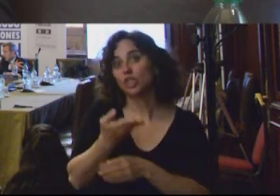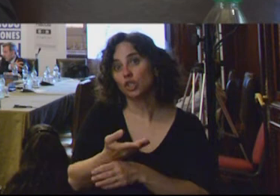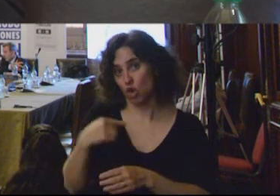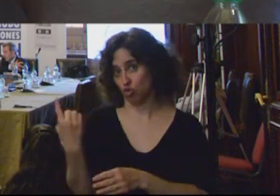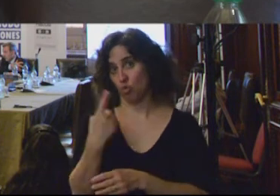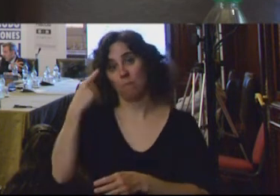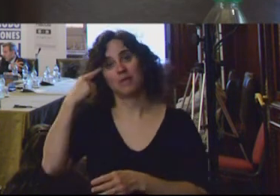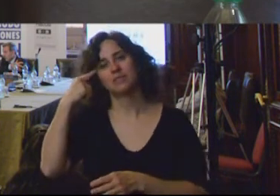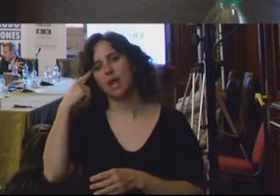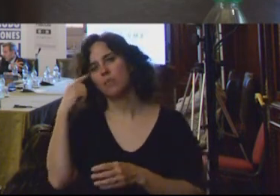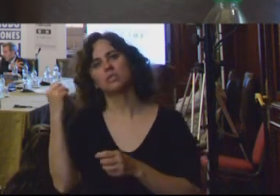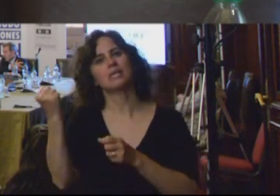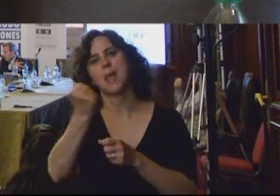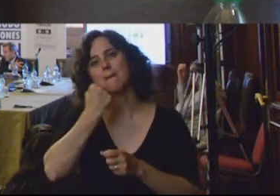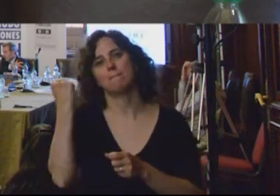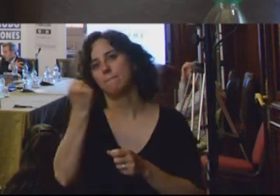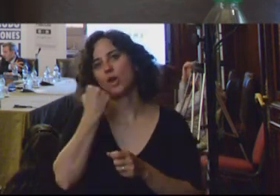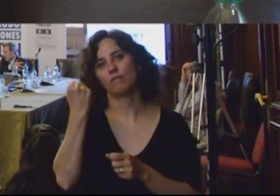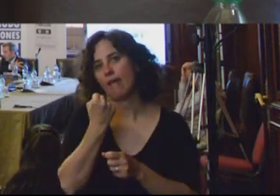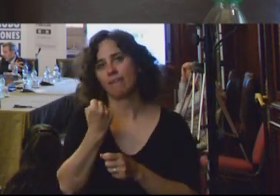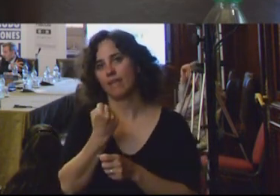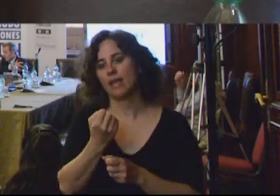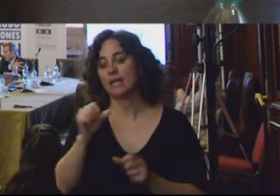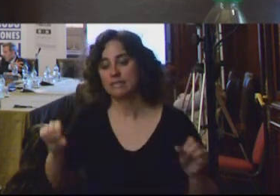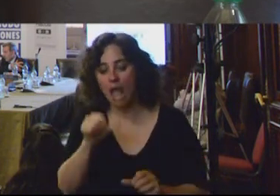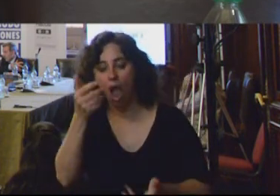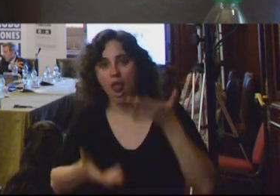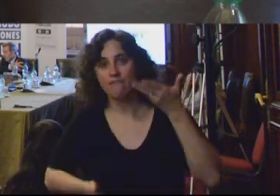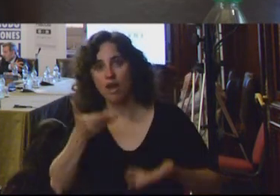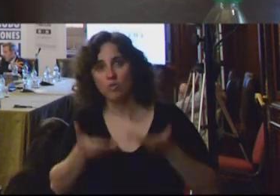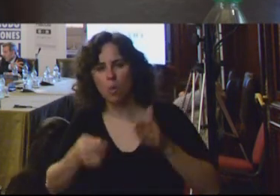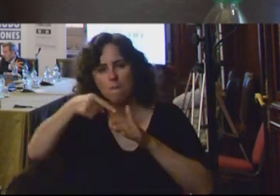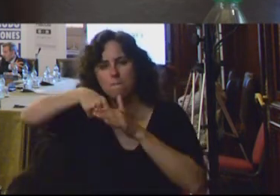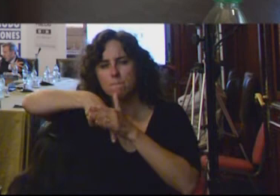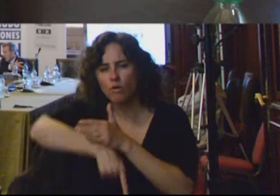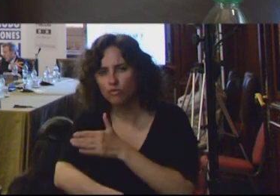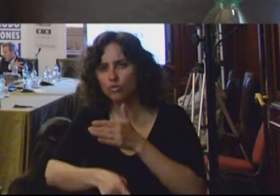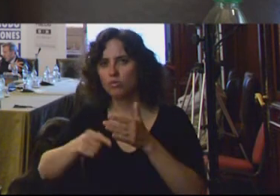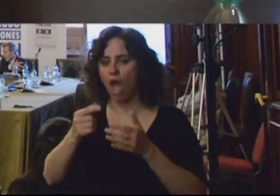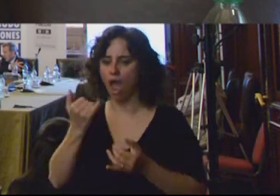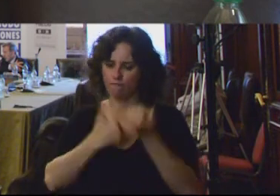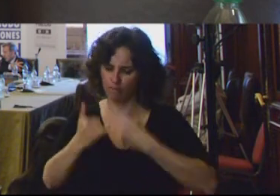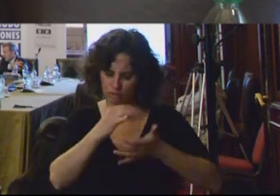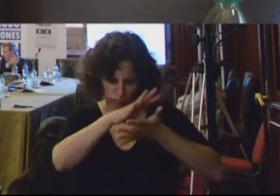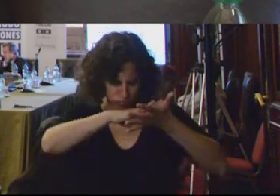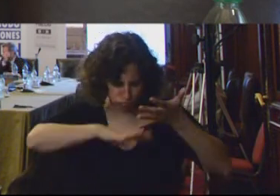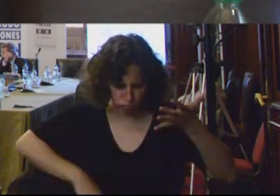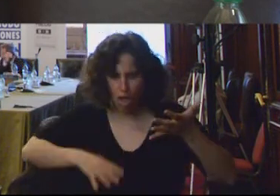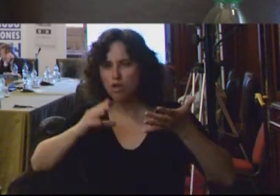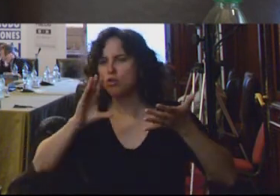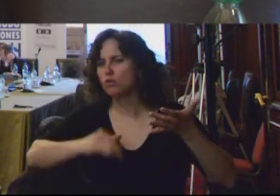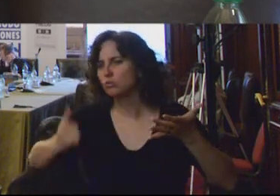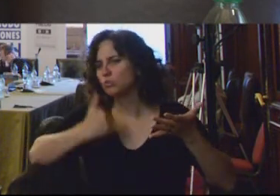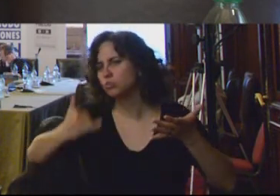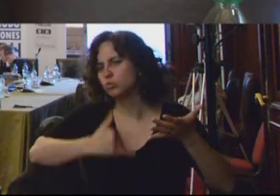pensamos que es sumamente importante que se haga una evaluación a profundidad, con un informe a fondo de lo que ha